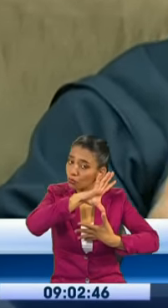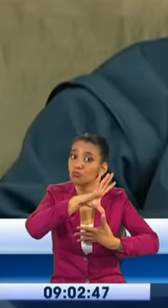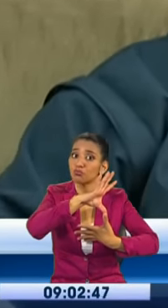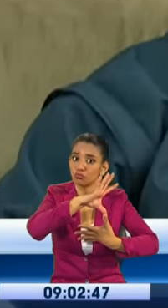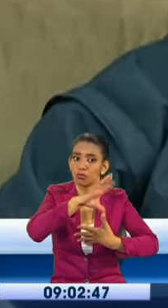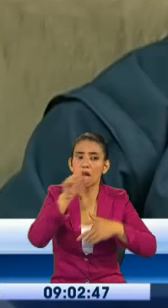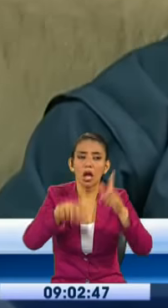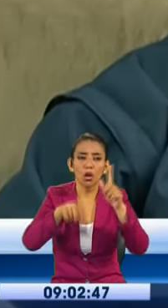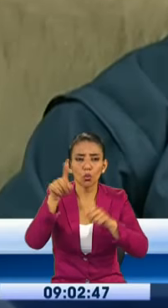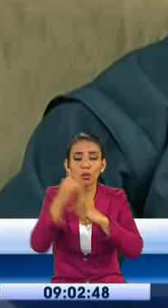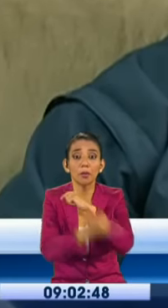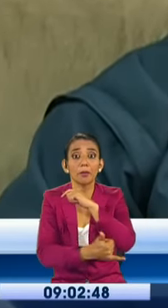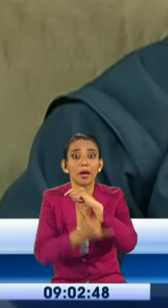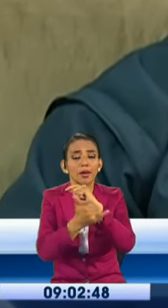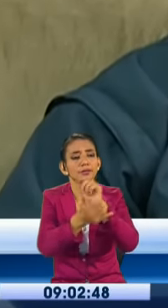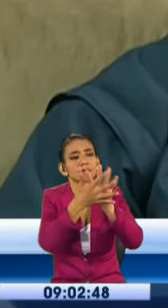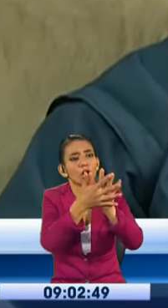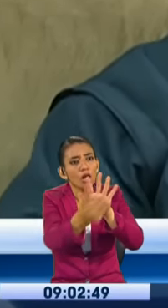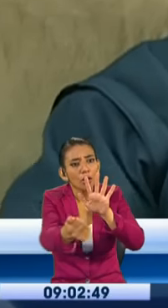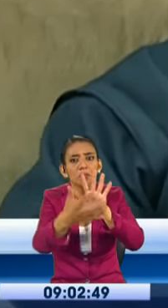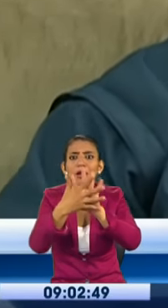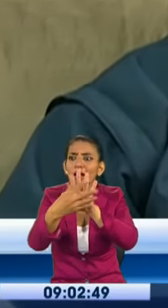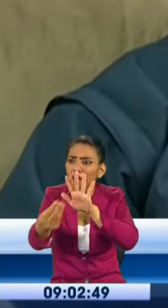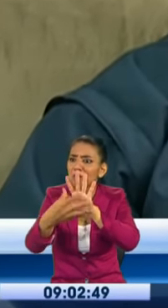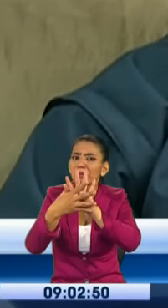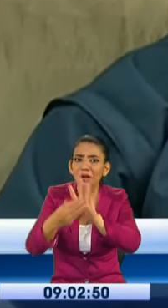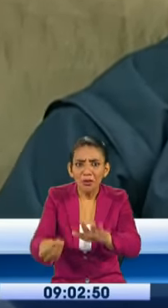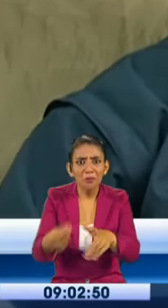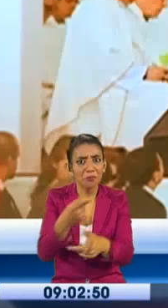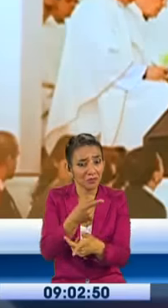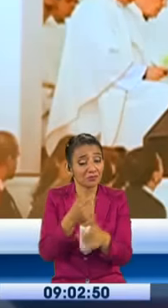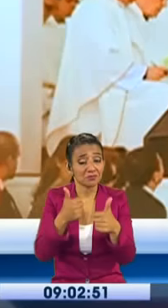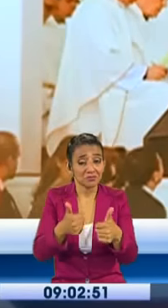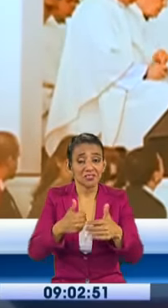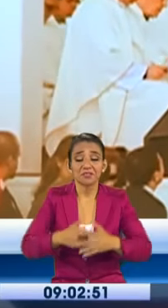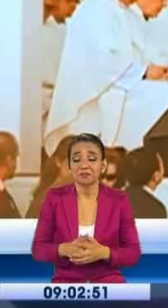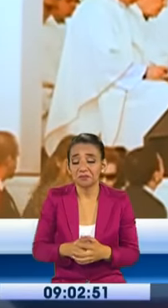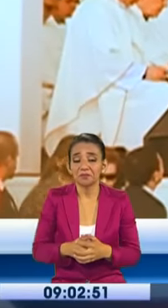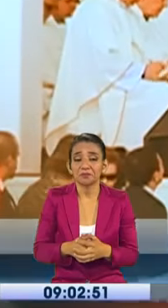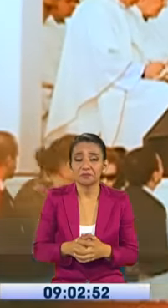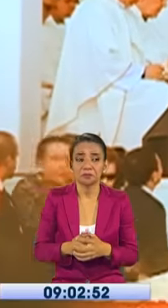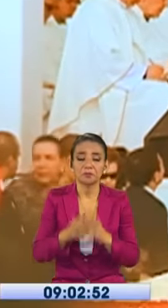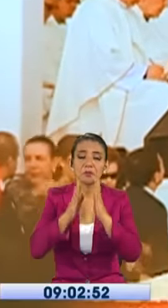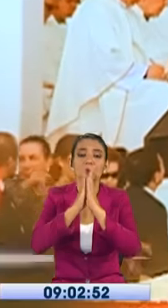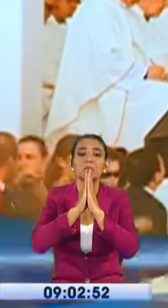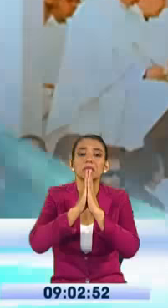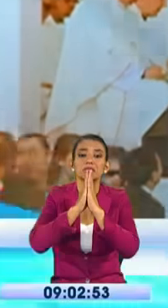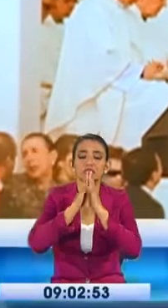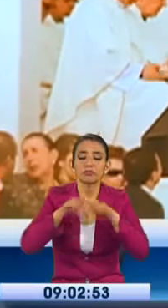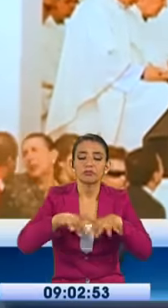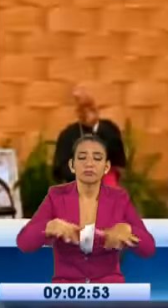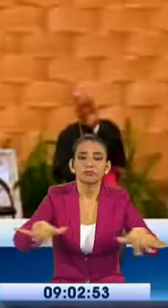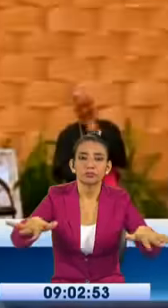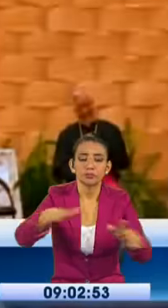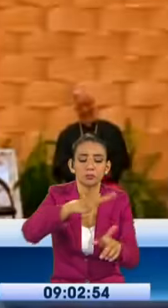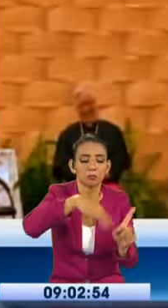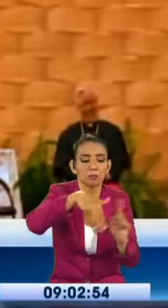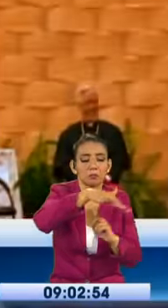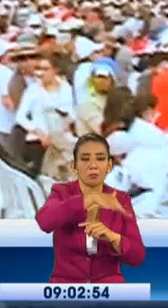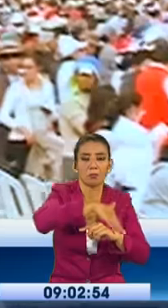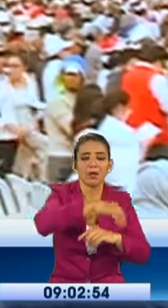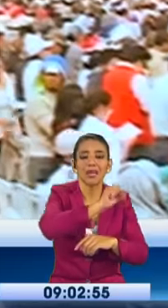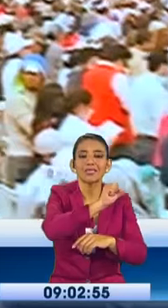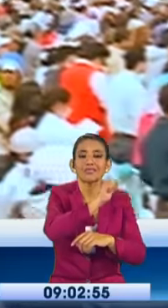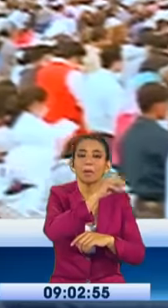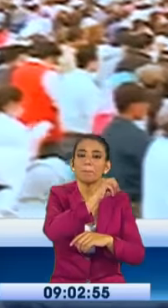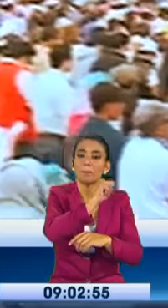planificar sus visitas o las visitas del Papa en esos países. En cada una de las misas campales, en el Parque Samanes y el Bicentenario,